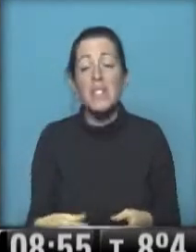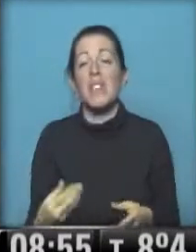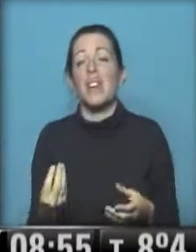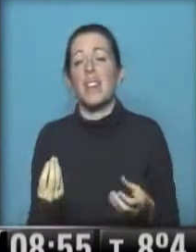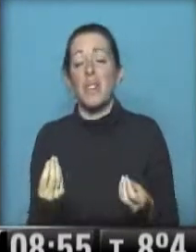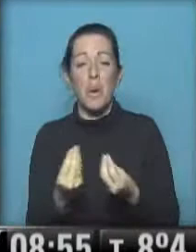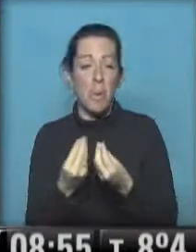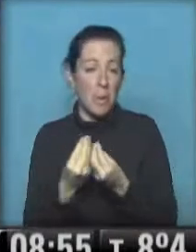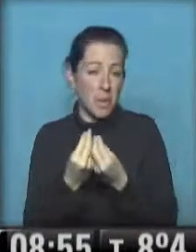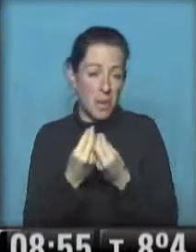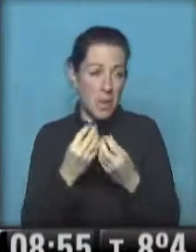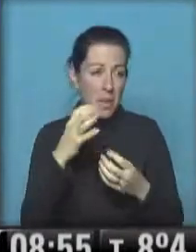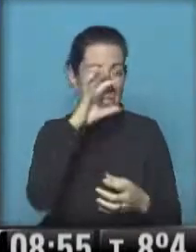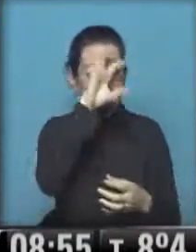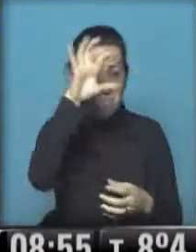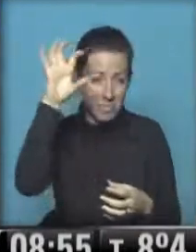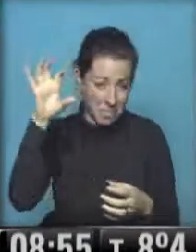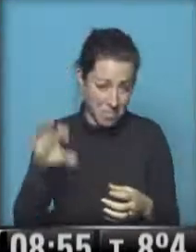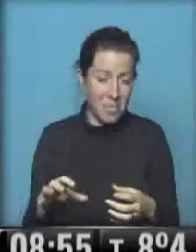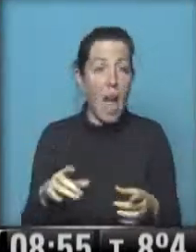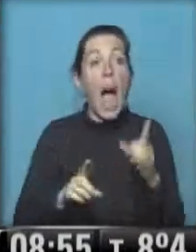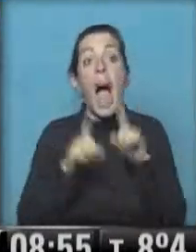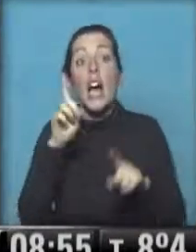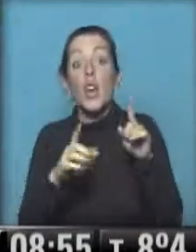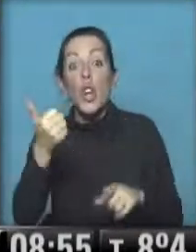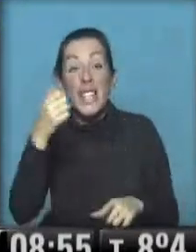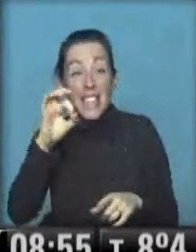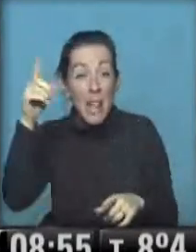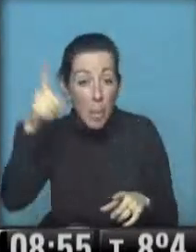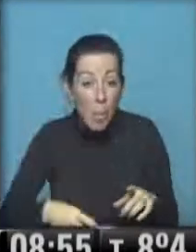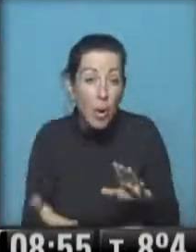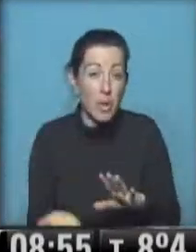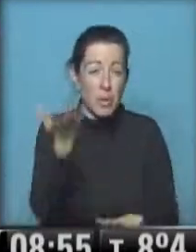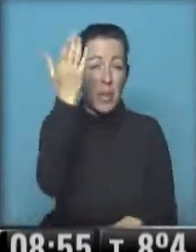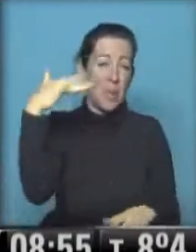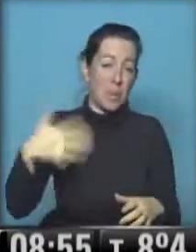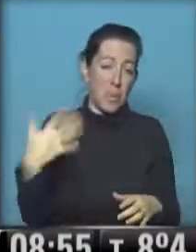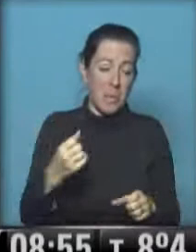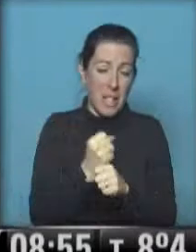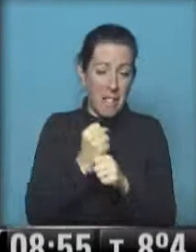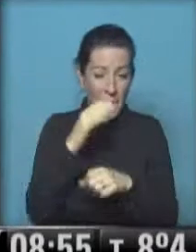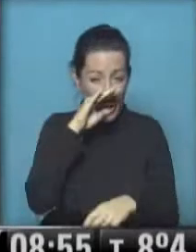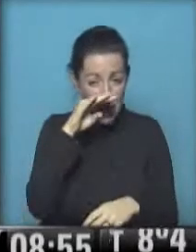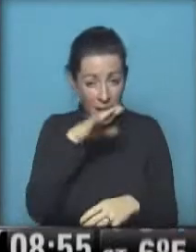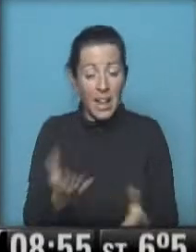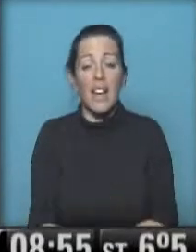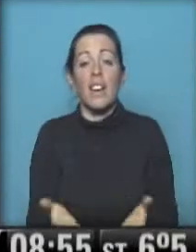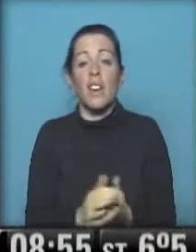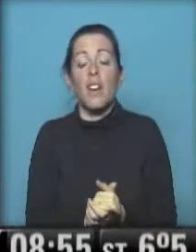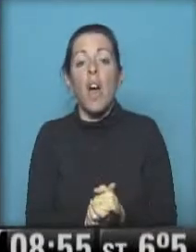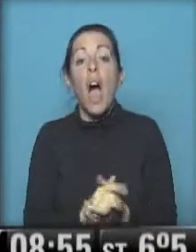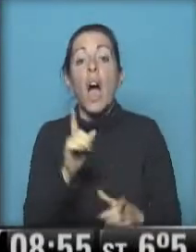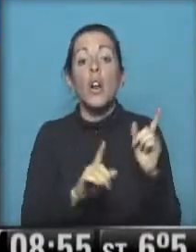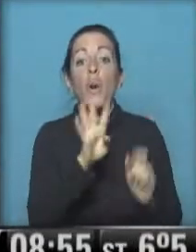algunos países que llegan a un 60 por ciento o más argentinas mismo hace algunos años estaba en el llegó al 44 por ciento